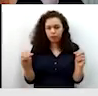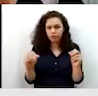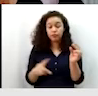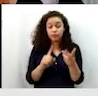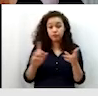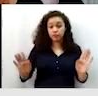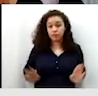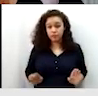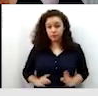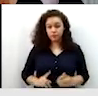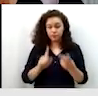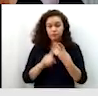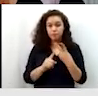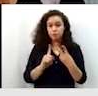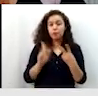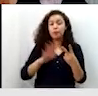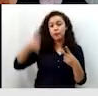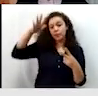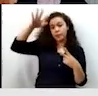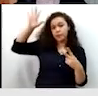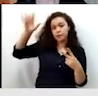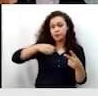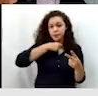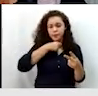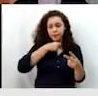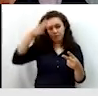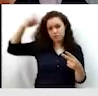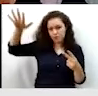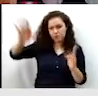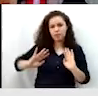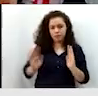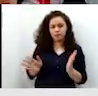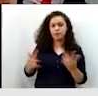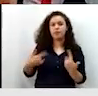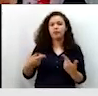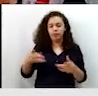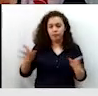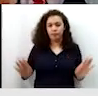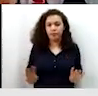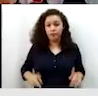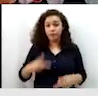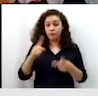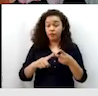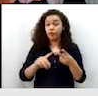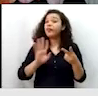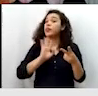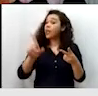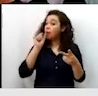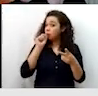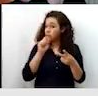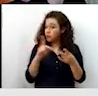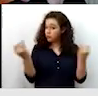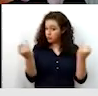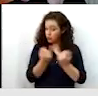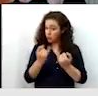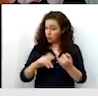como tal se va a presentar ya en adultos mayores, que claro, quiero aclarar que este tipo 2 ya se está presentando ya en